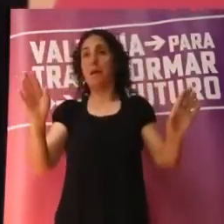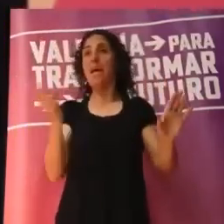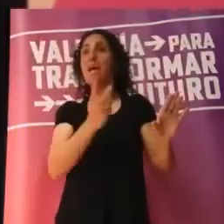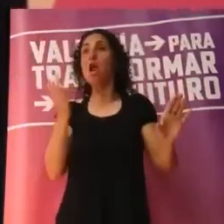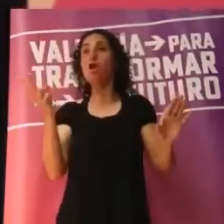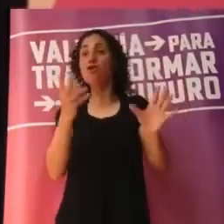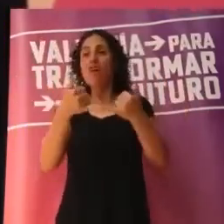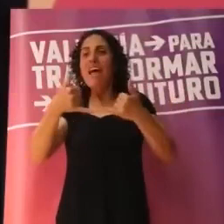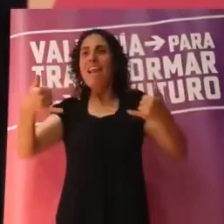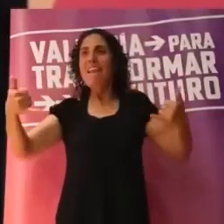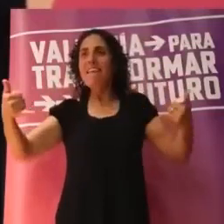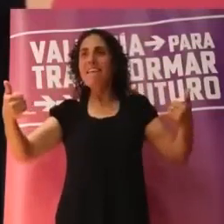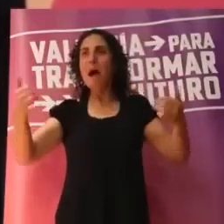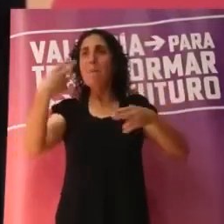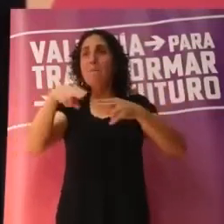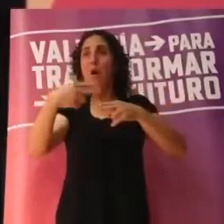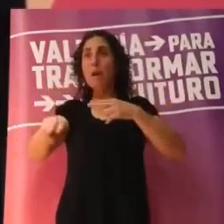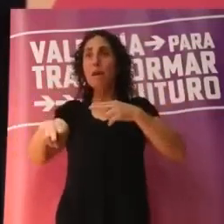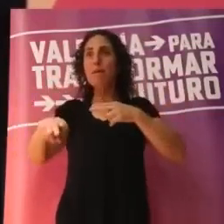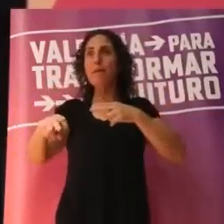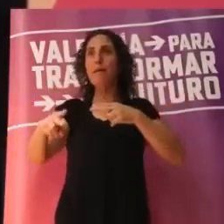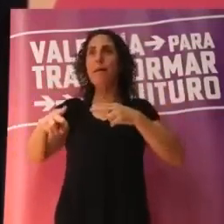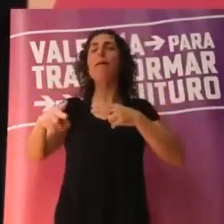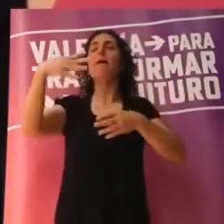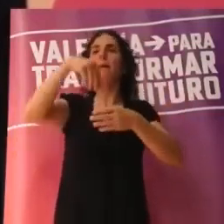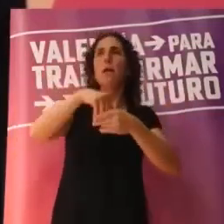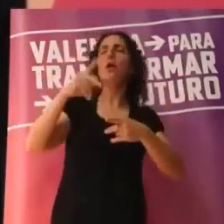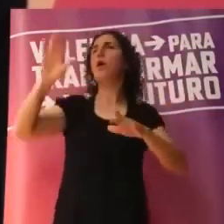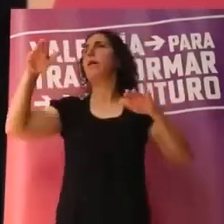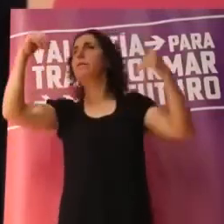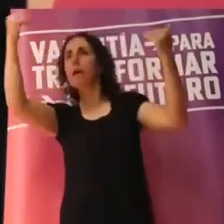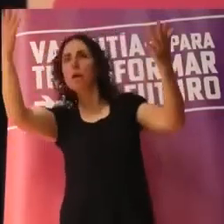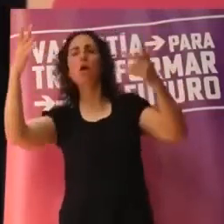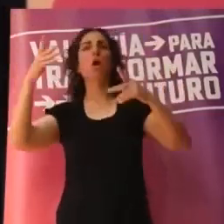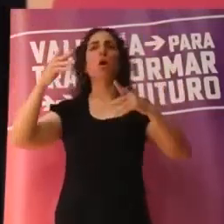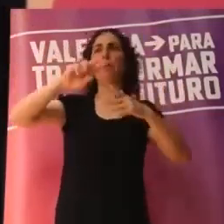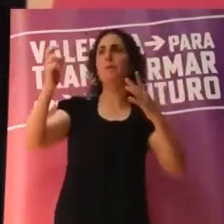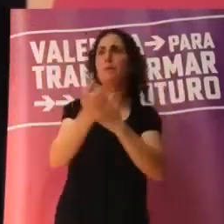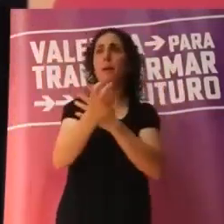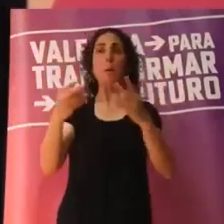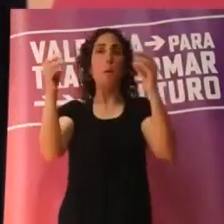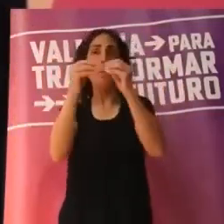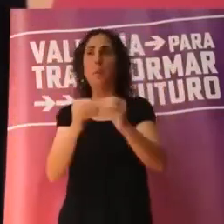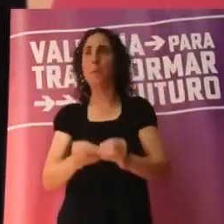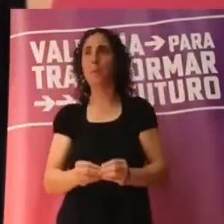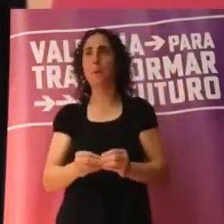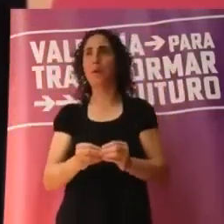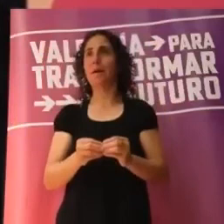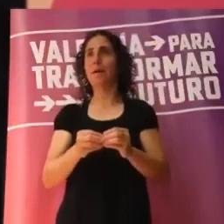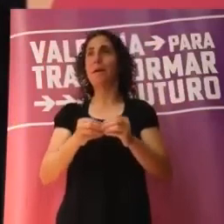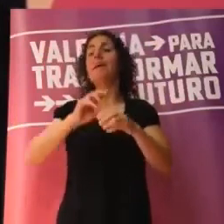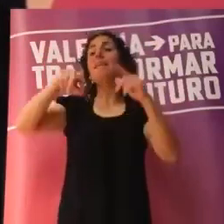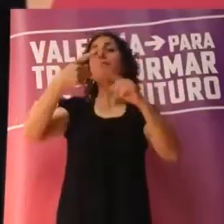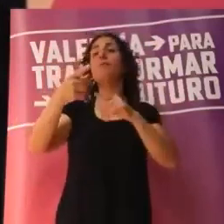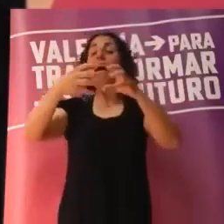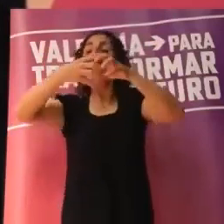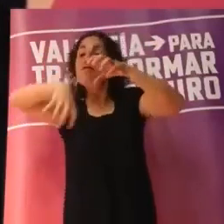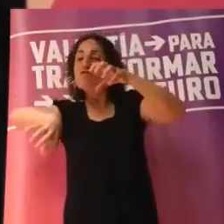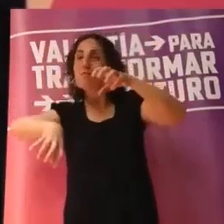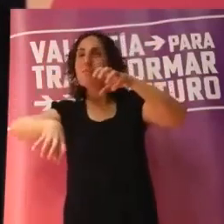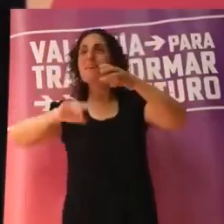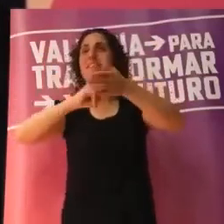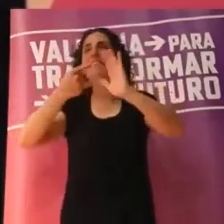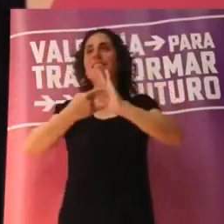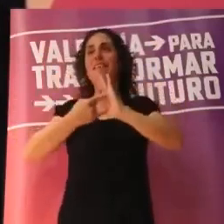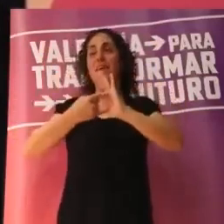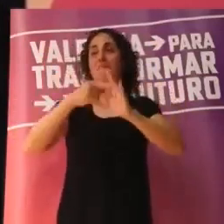de política económica, de política exterior y de política de Estado, junto a otros dos partidos que representaban los subsistemas vasco y catalán, que eran Convergencia y